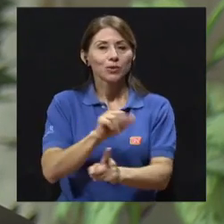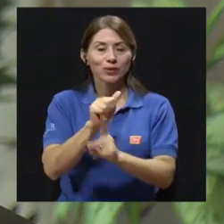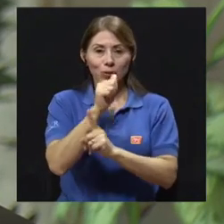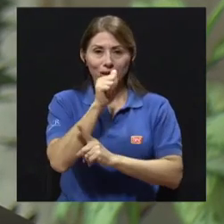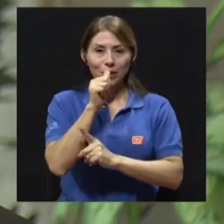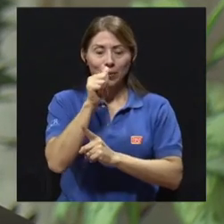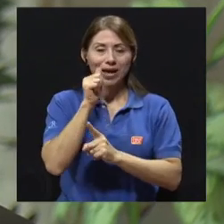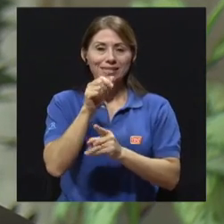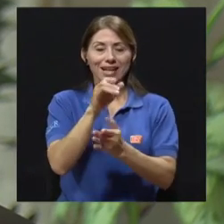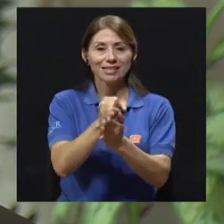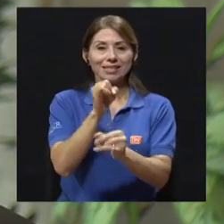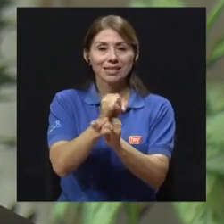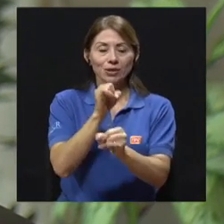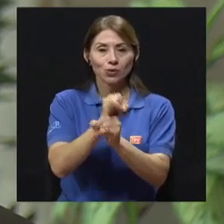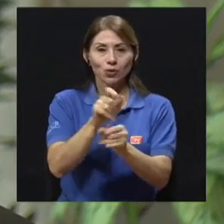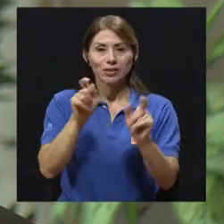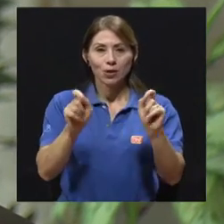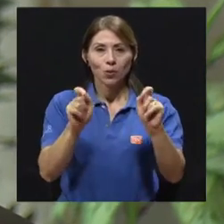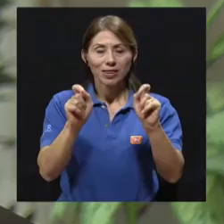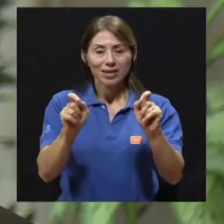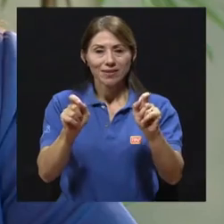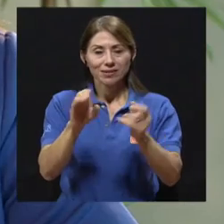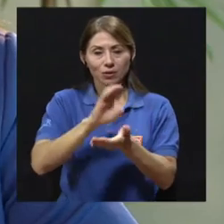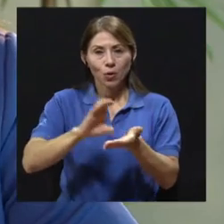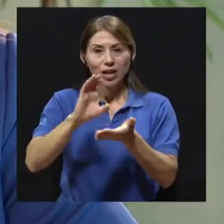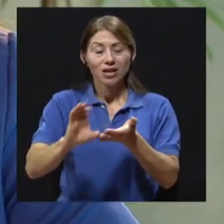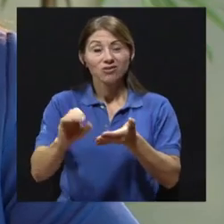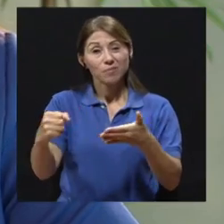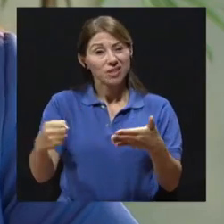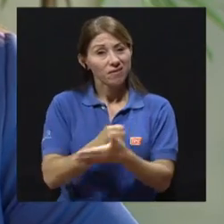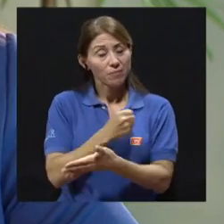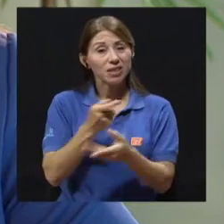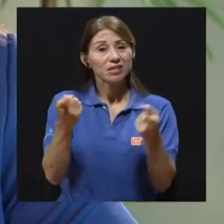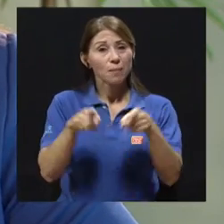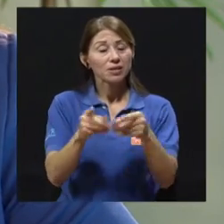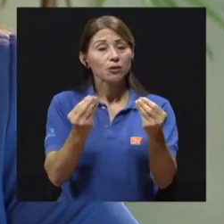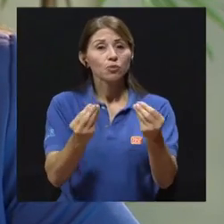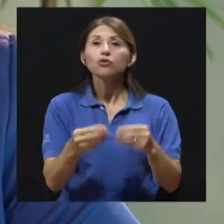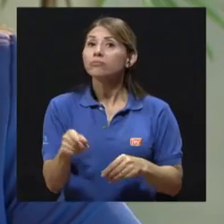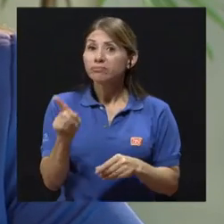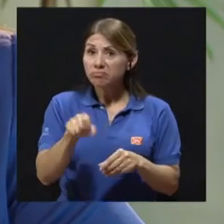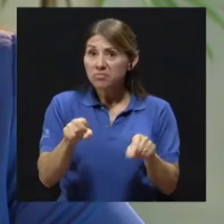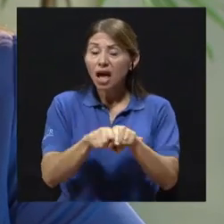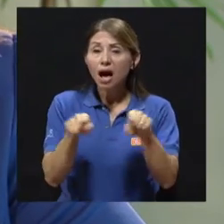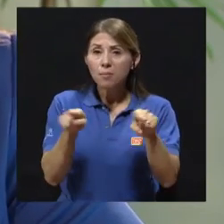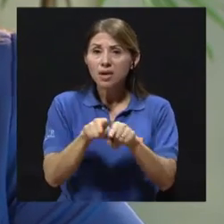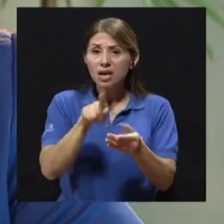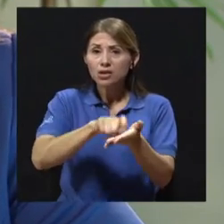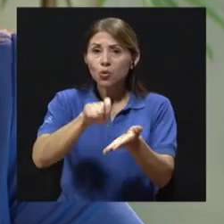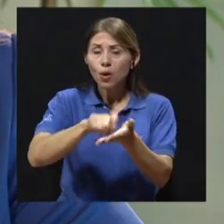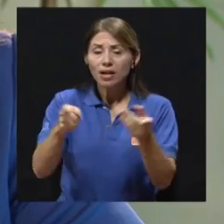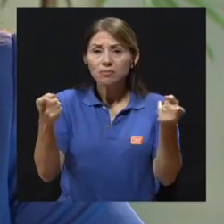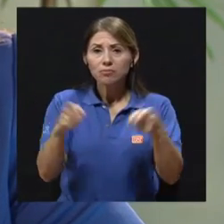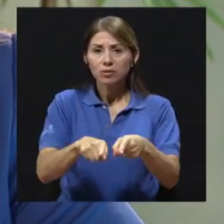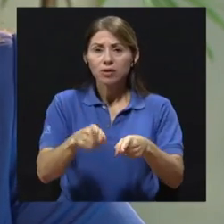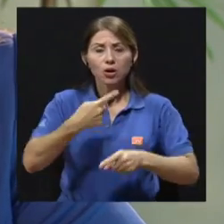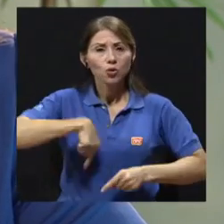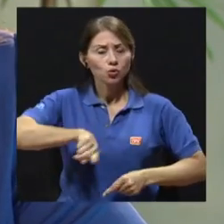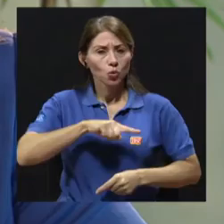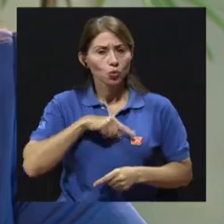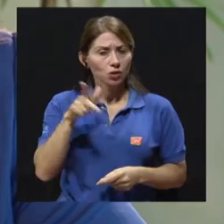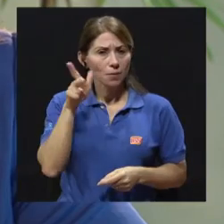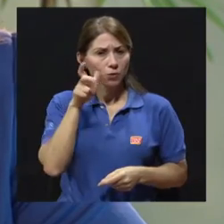que lamentablemente se está dando mucho. Claro, y también en las escuelas, ¿verdad? Hemos escuchado muchos casos. Así es, lamentablemente.